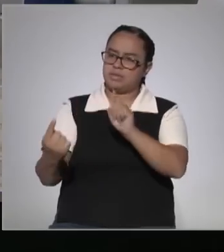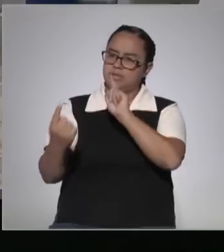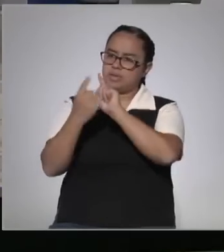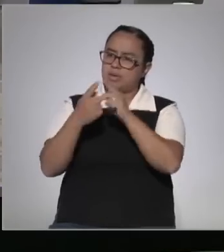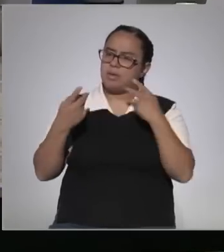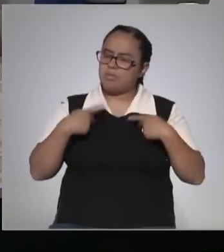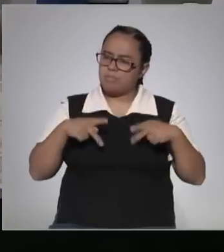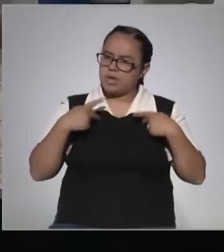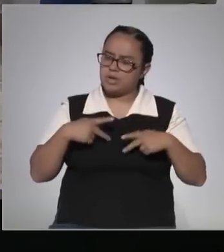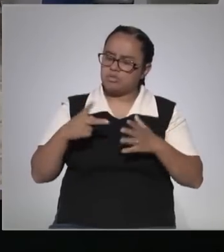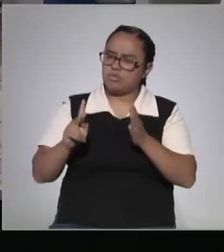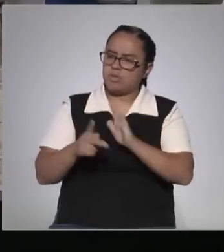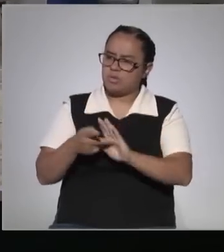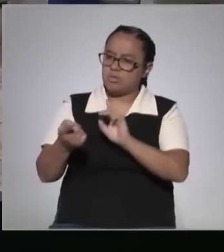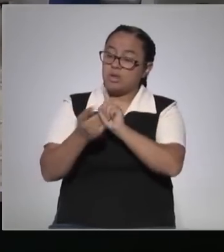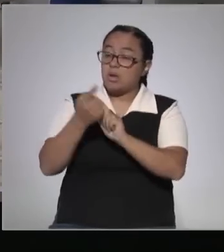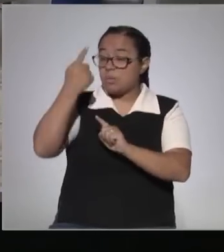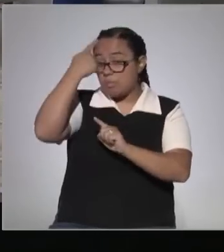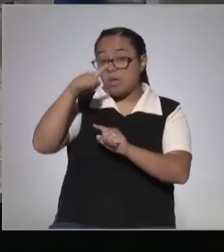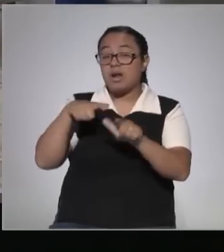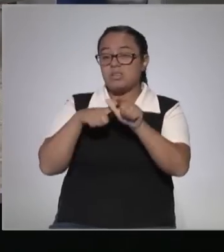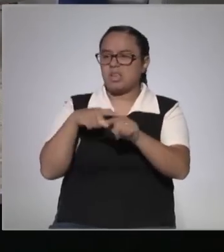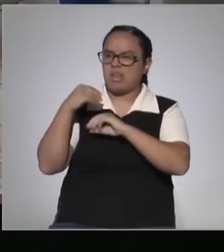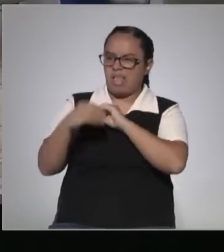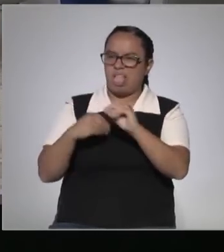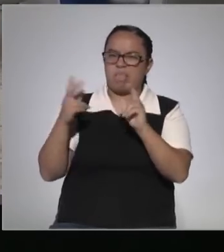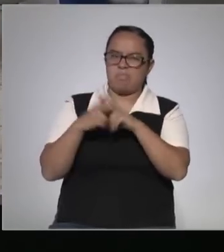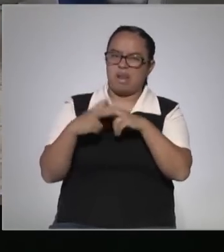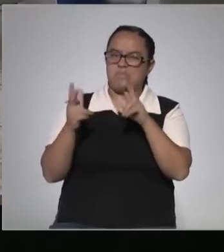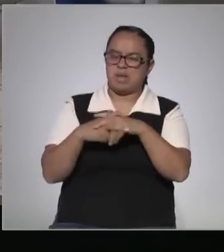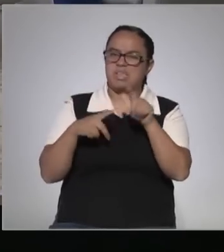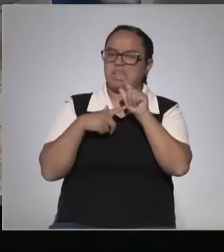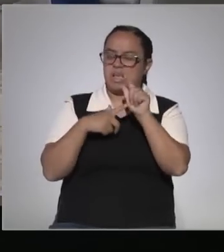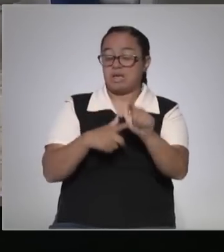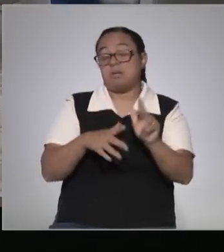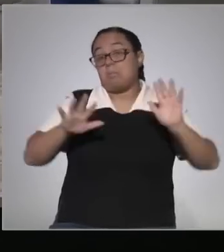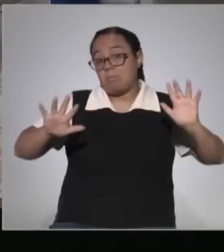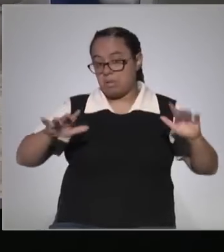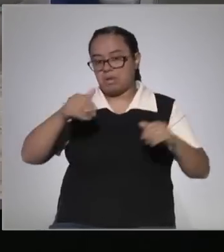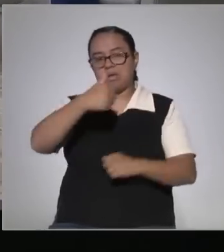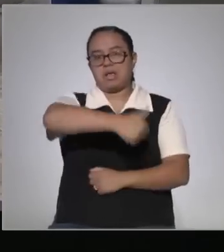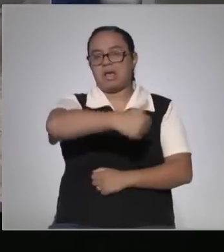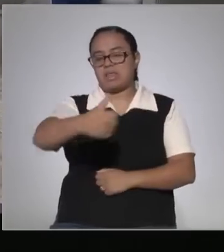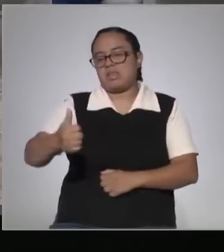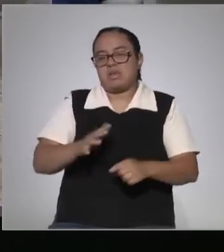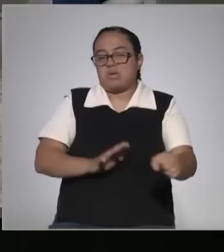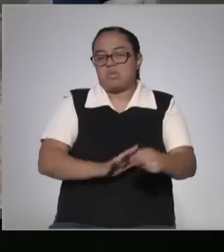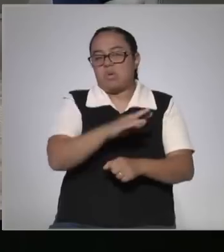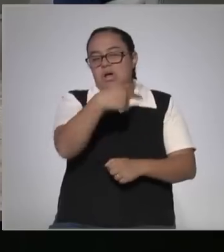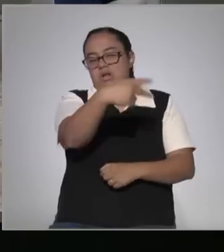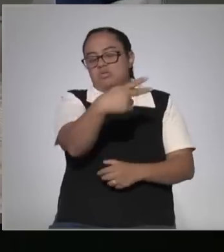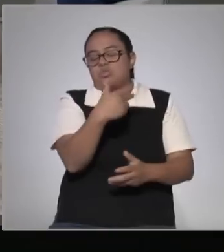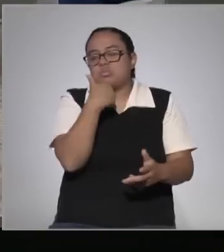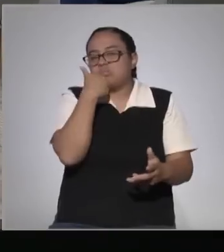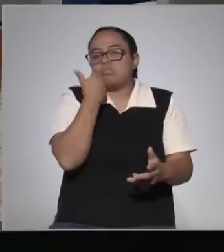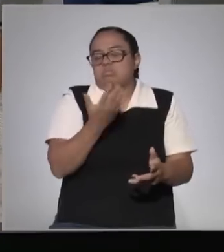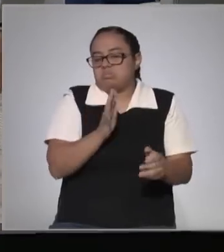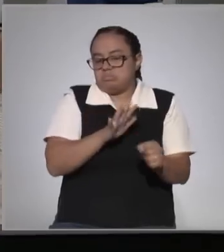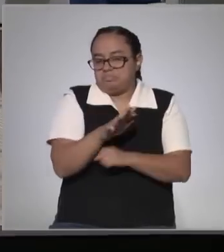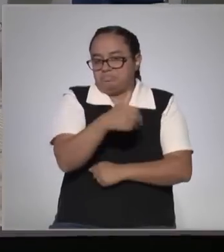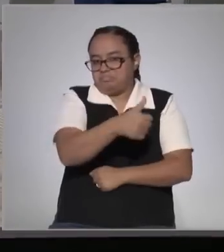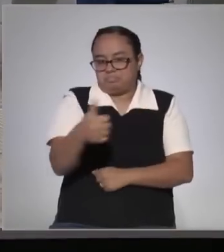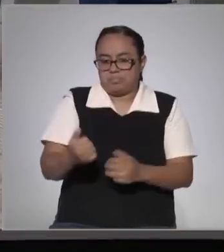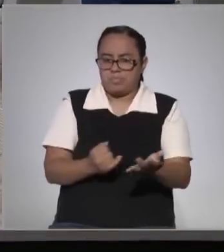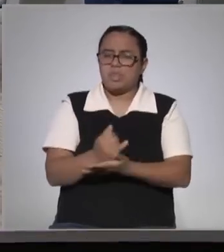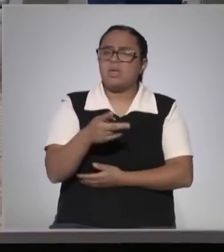seguir peleando, pues, o sea, no sabe uno exactamente cuáles son los requisitos que quiere la otra persona. Por supuesto que sí